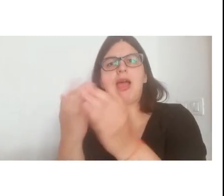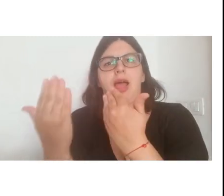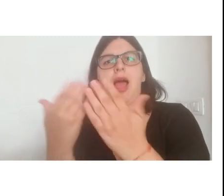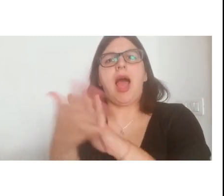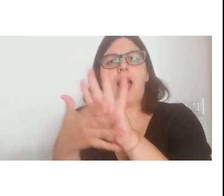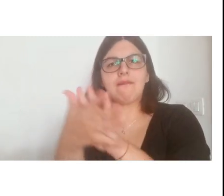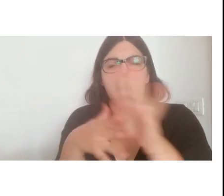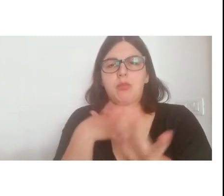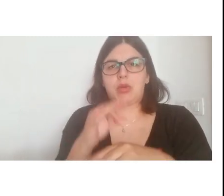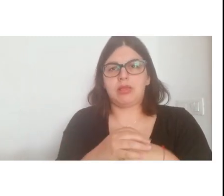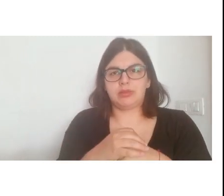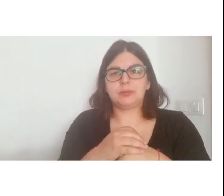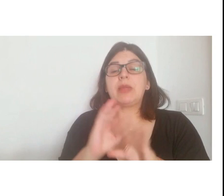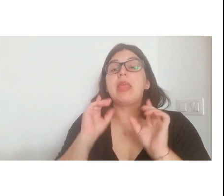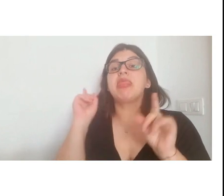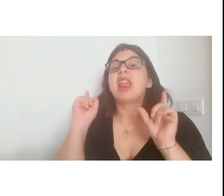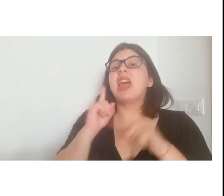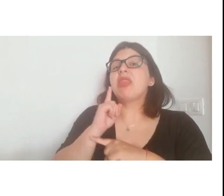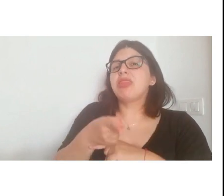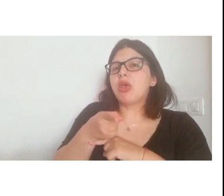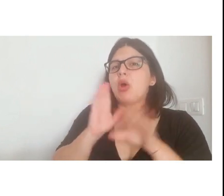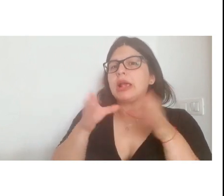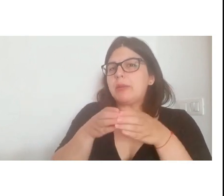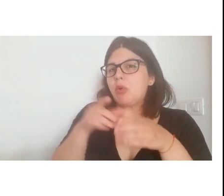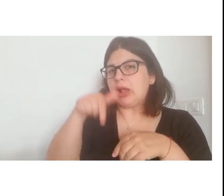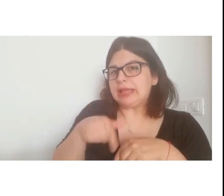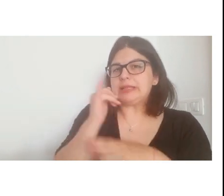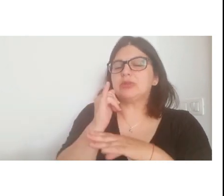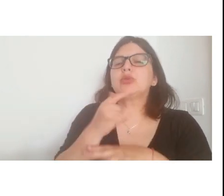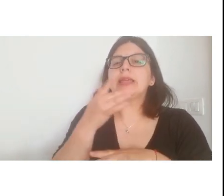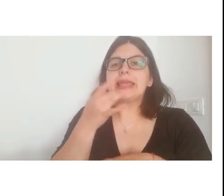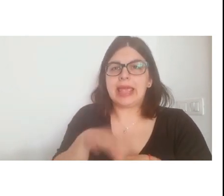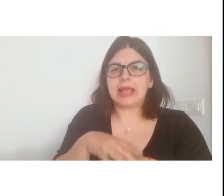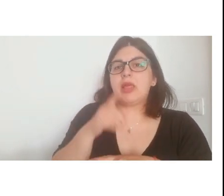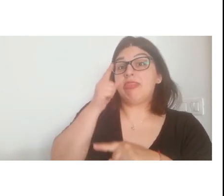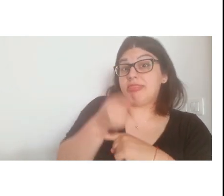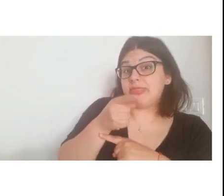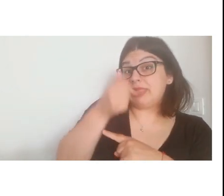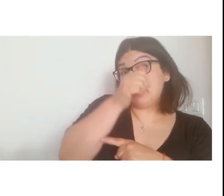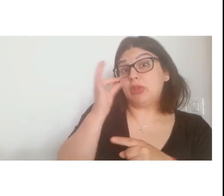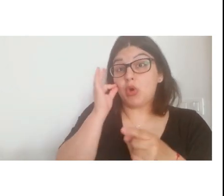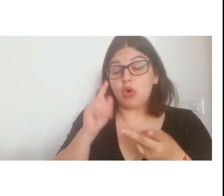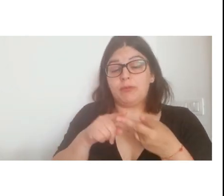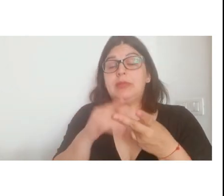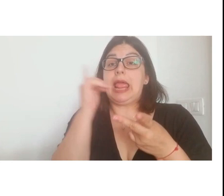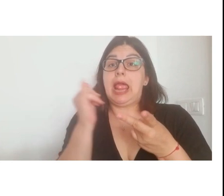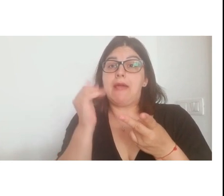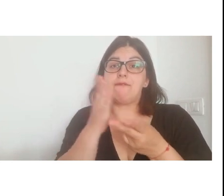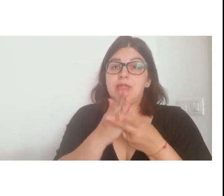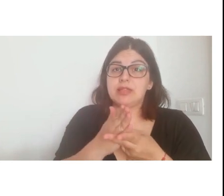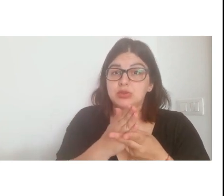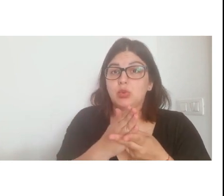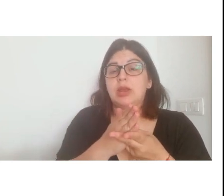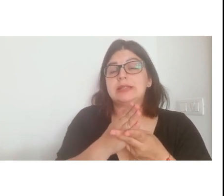está formado por director, directora, xefa de estudios de